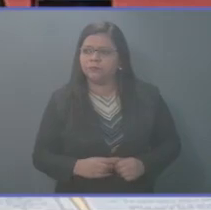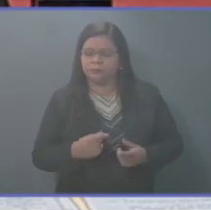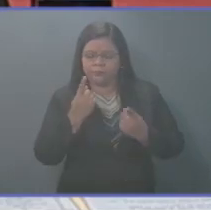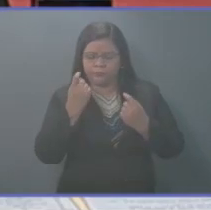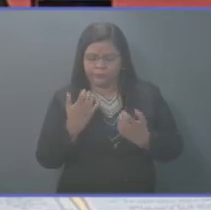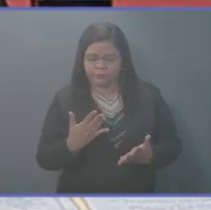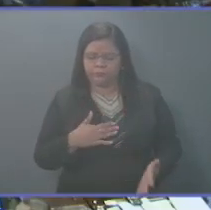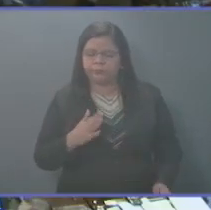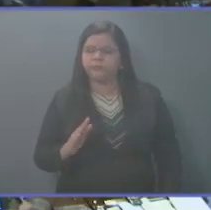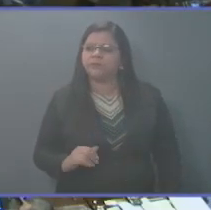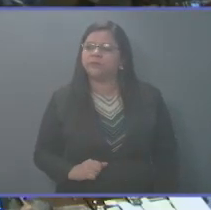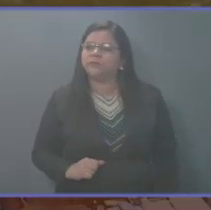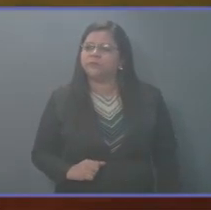y gracias a la administración